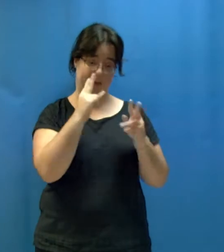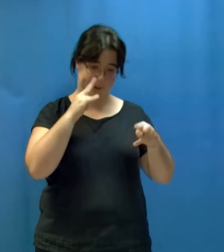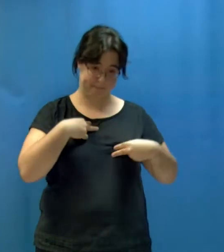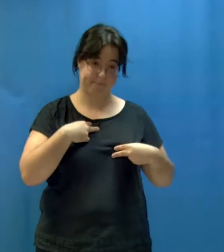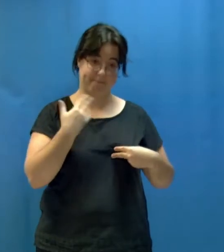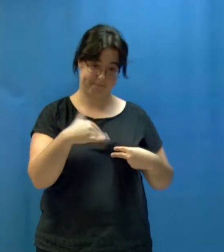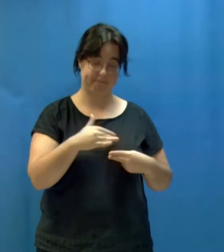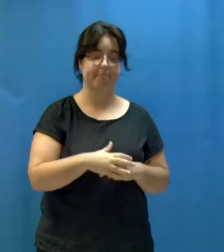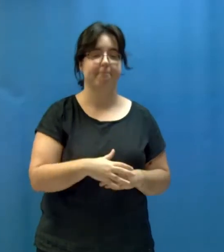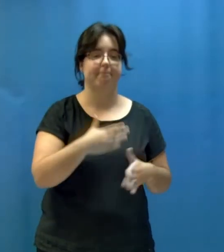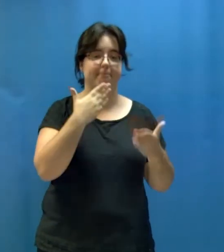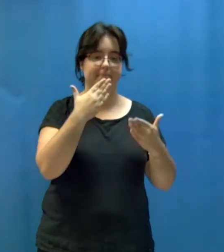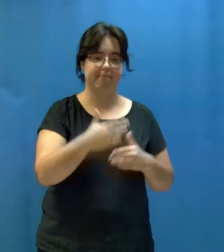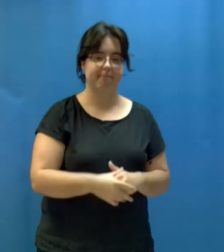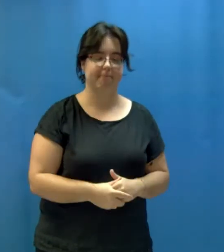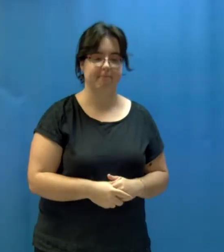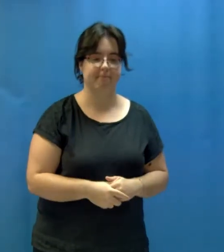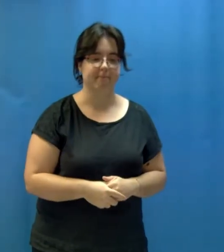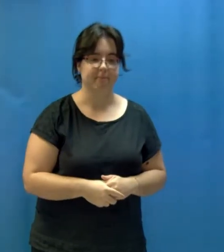y muchas gracias.